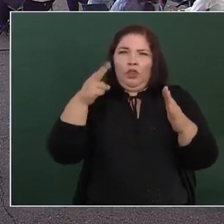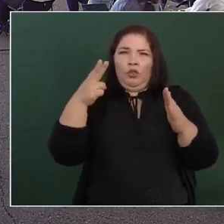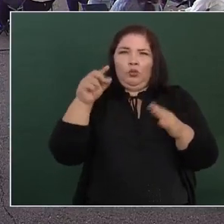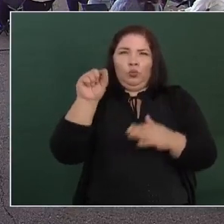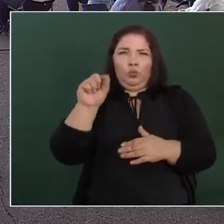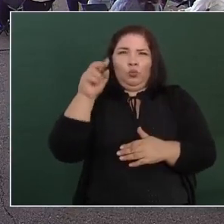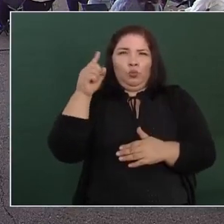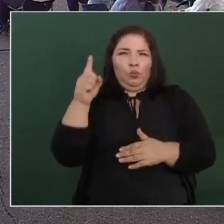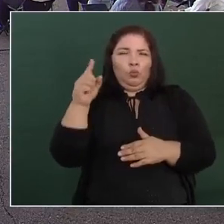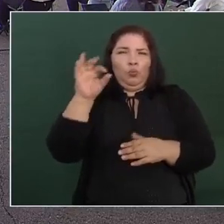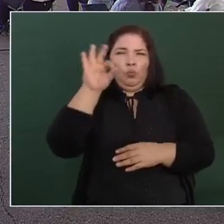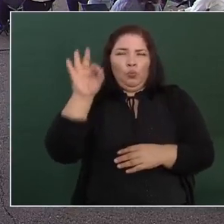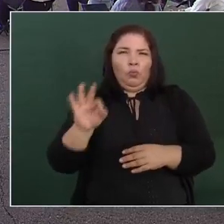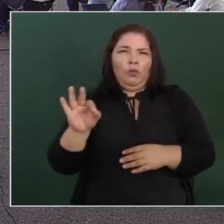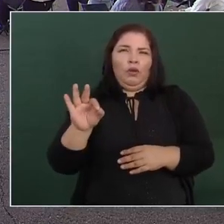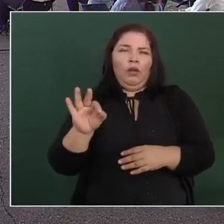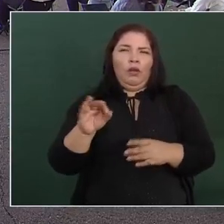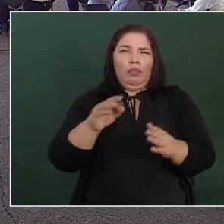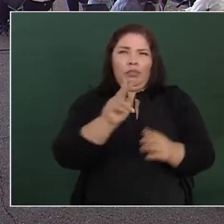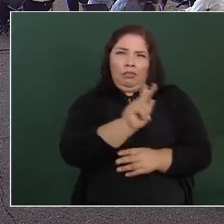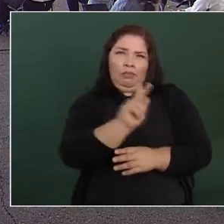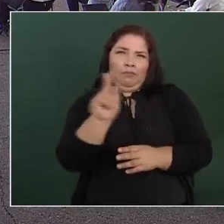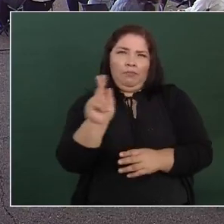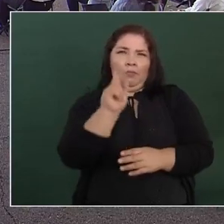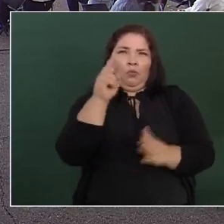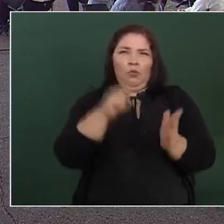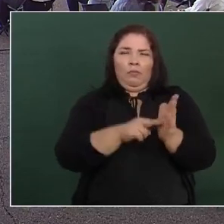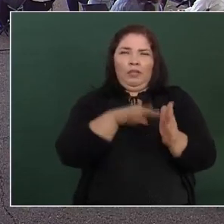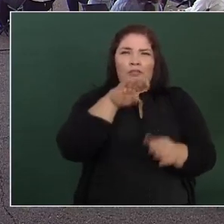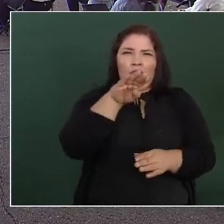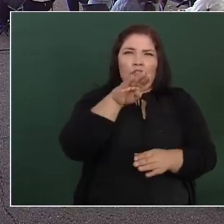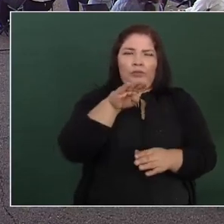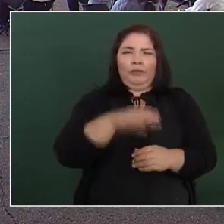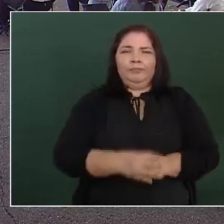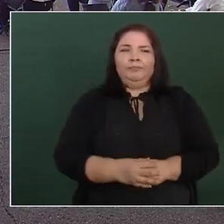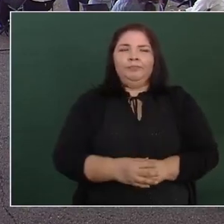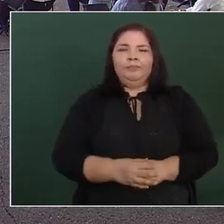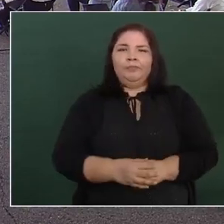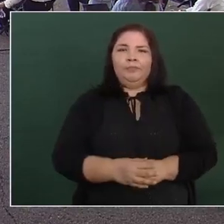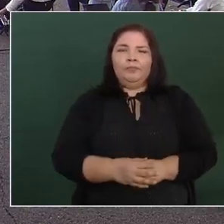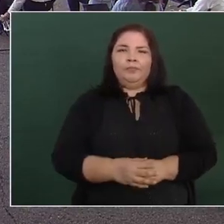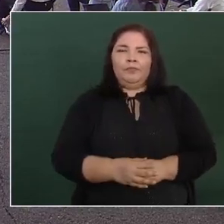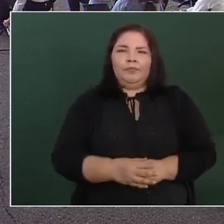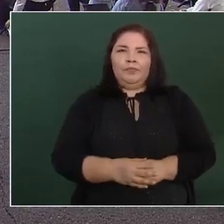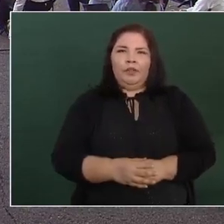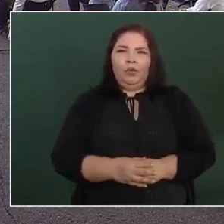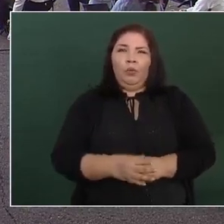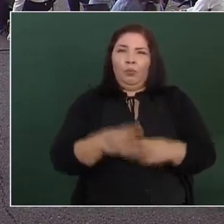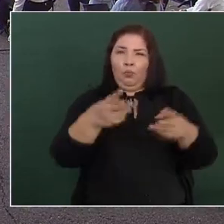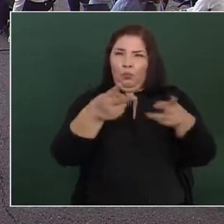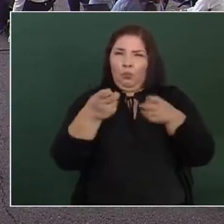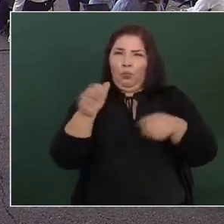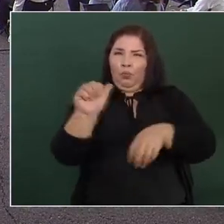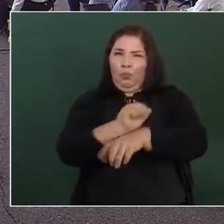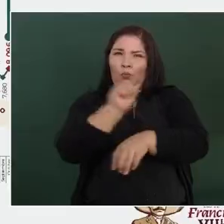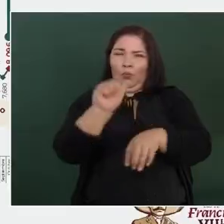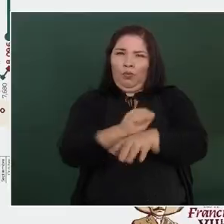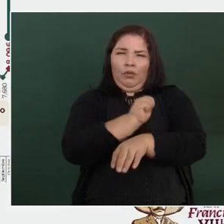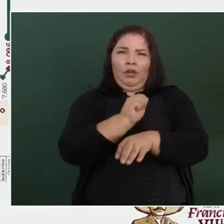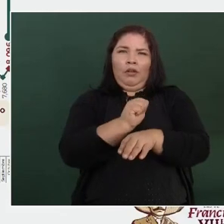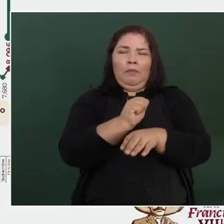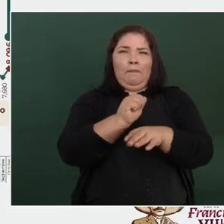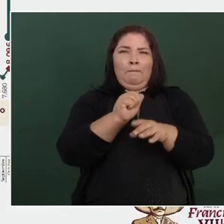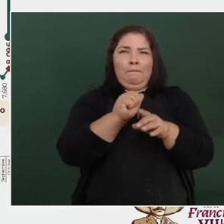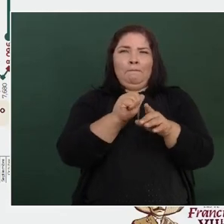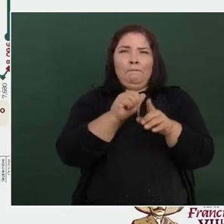22.9% en comparación a 2019. Adelante. El robo de vehículo automotor